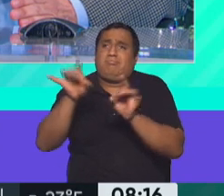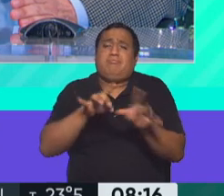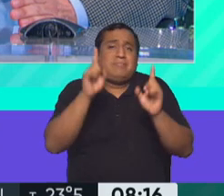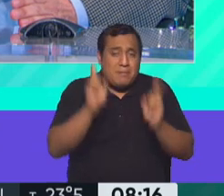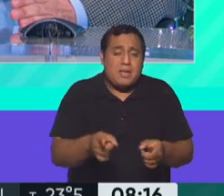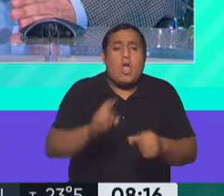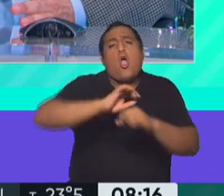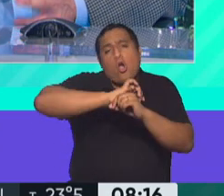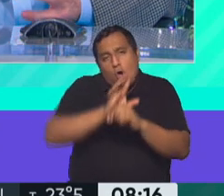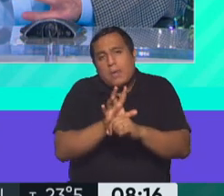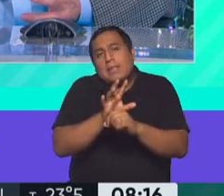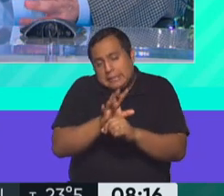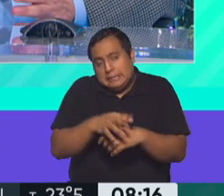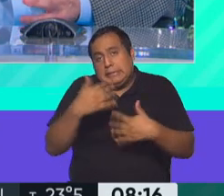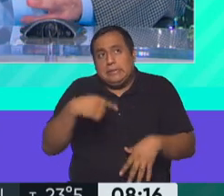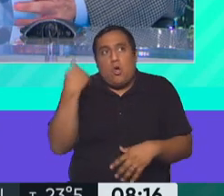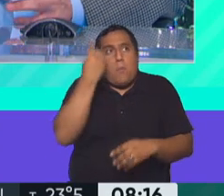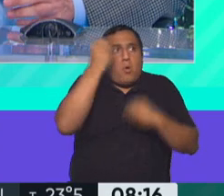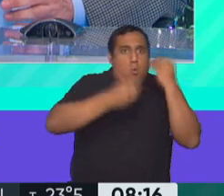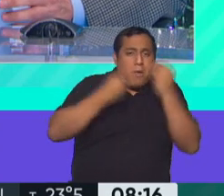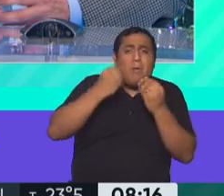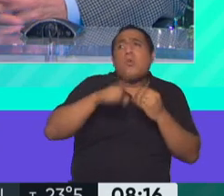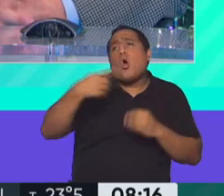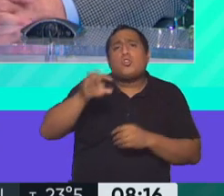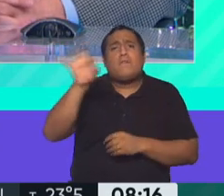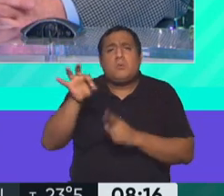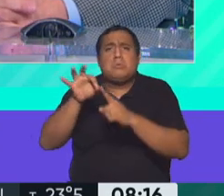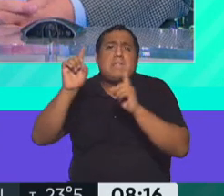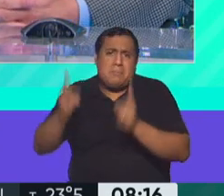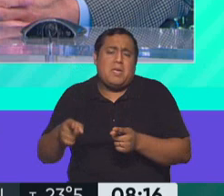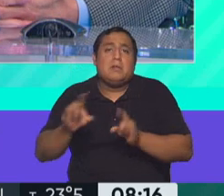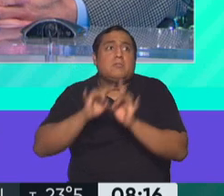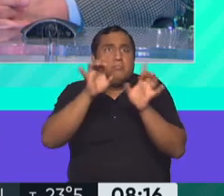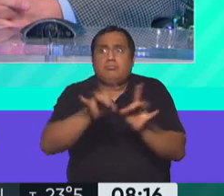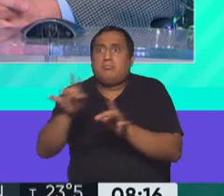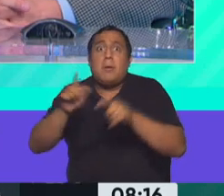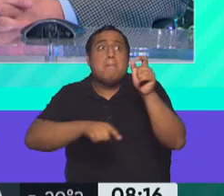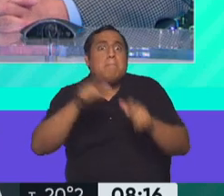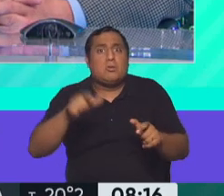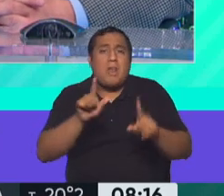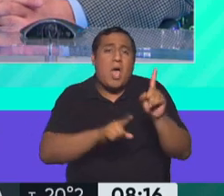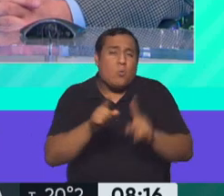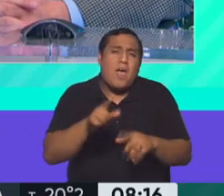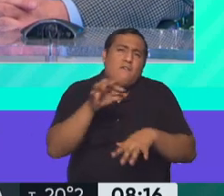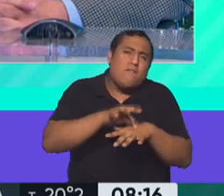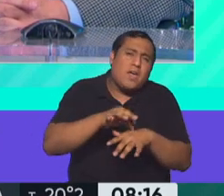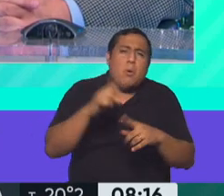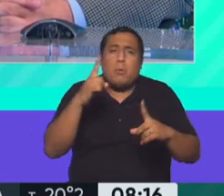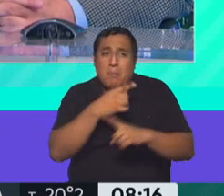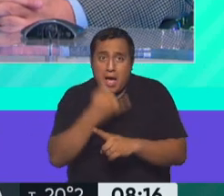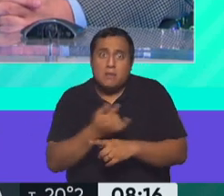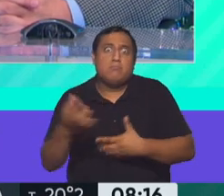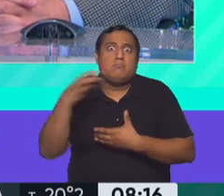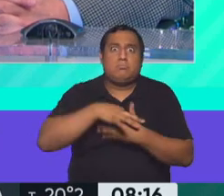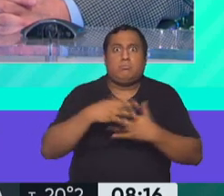viene el COBIT es el que más nos preocupa los otros virus también pueden presentar problemas en personas vulnerables no escuchamos